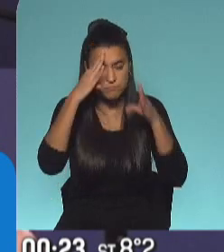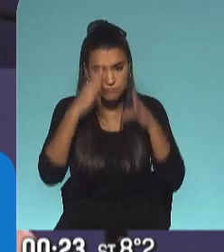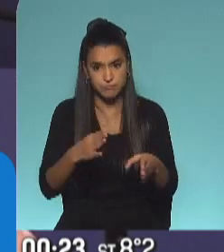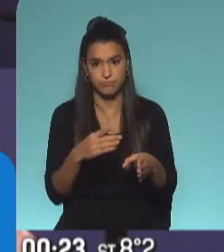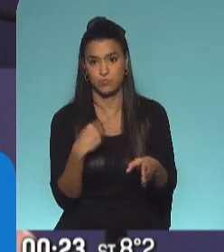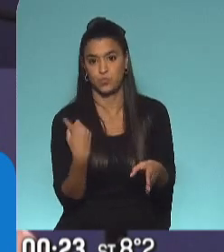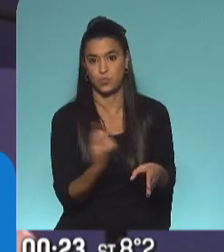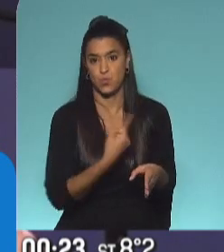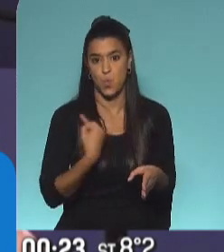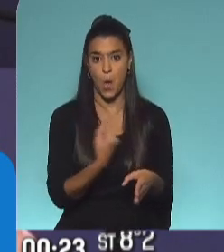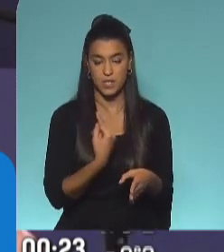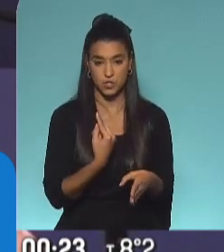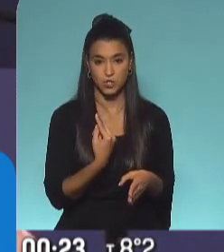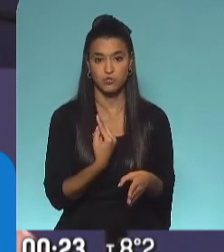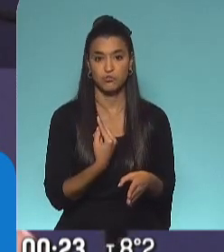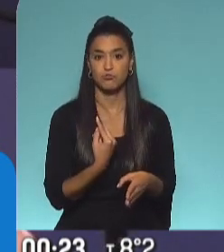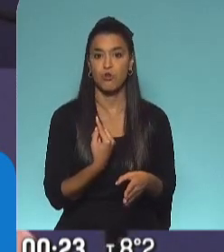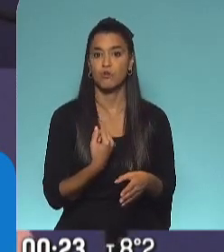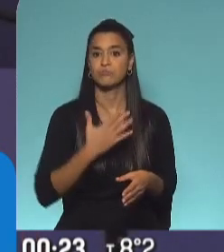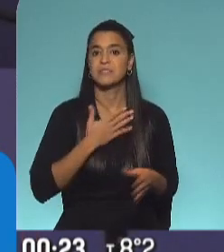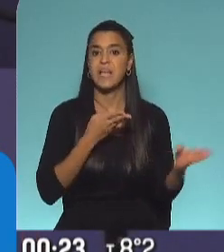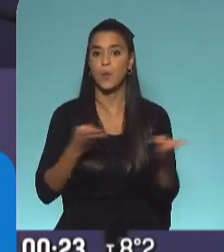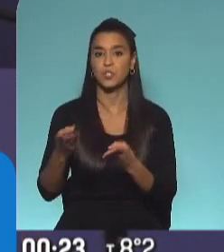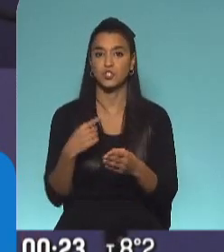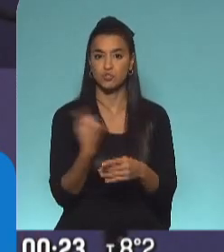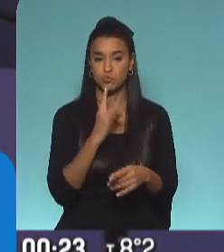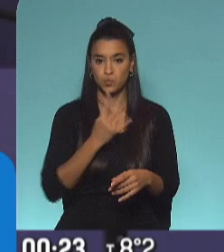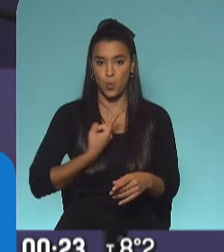pozabavi na neuporedivo ozbiljniji način